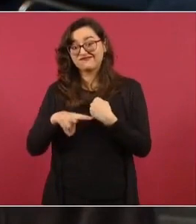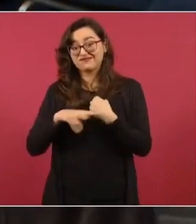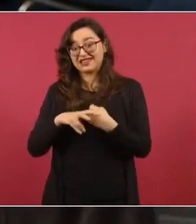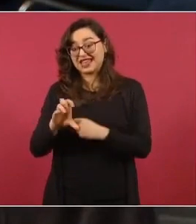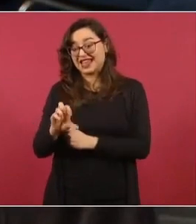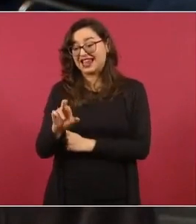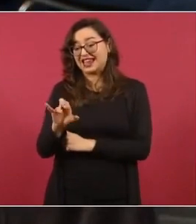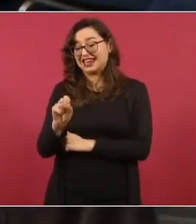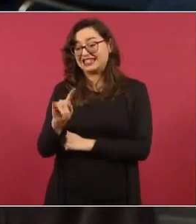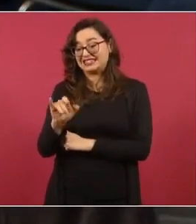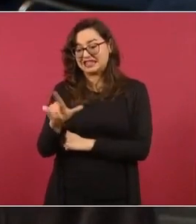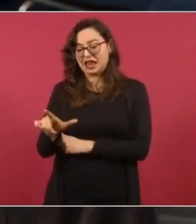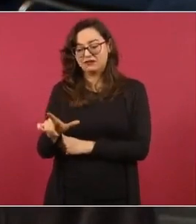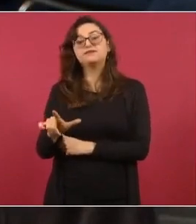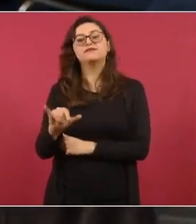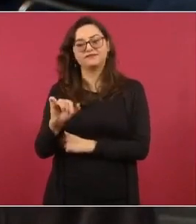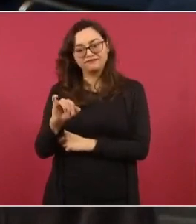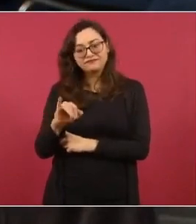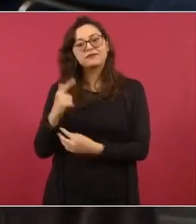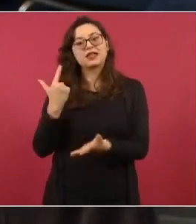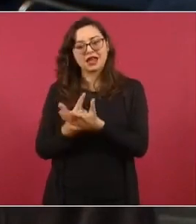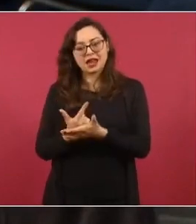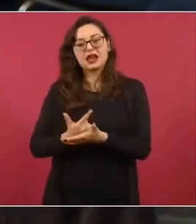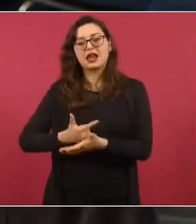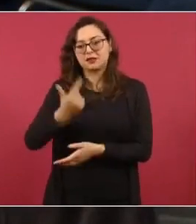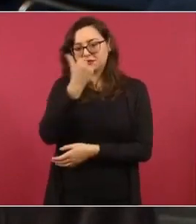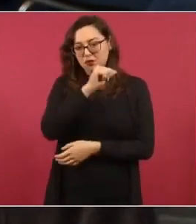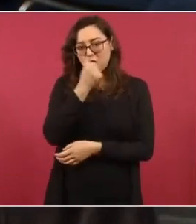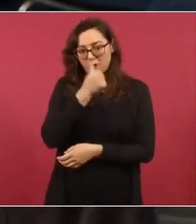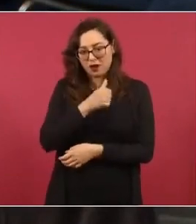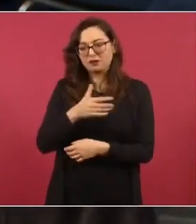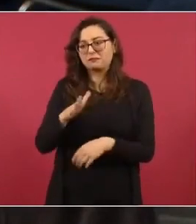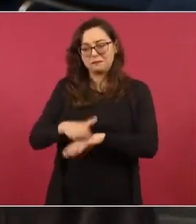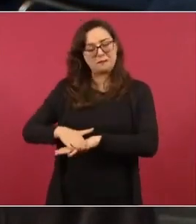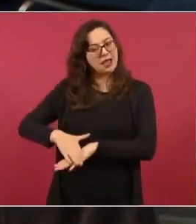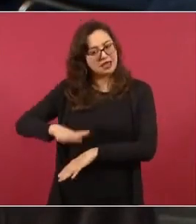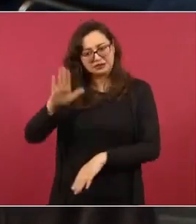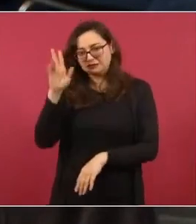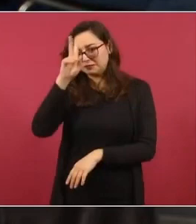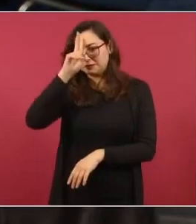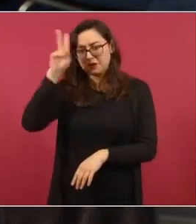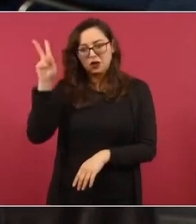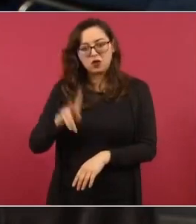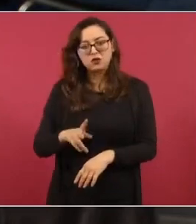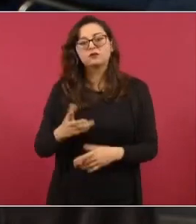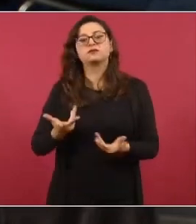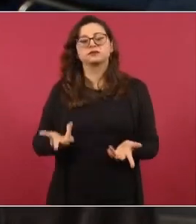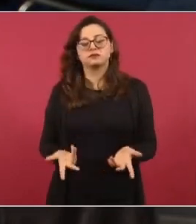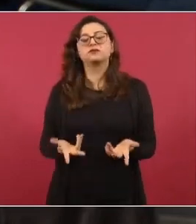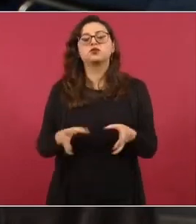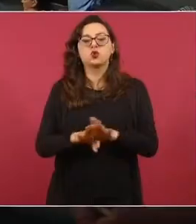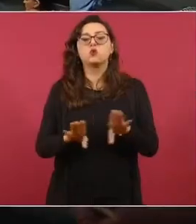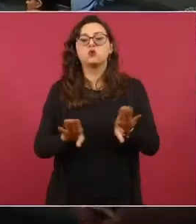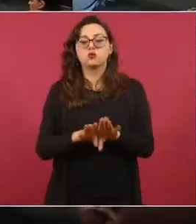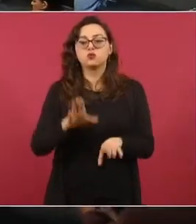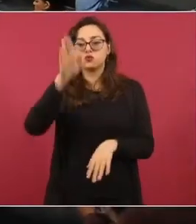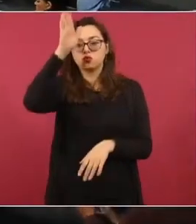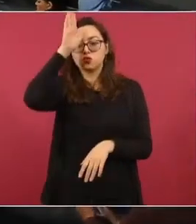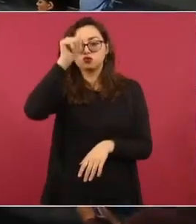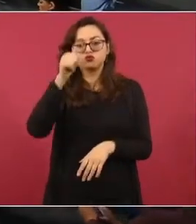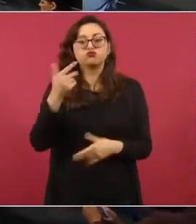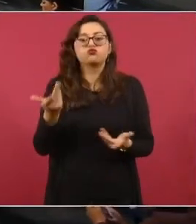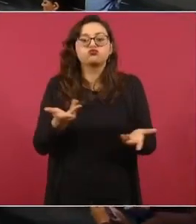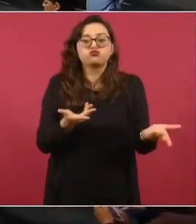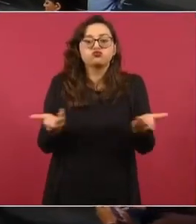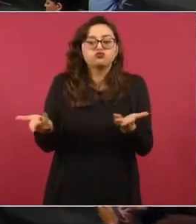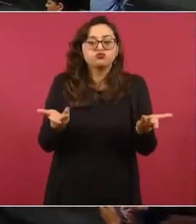quisiera conocer, si me puede apoyar en esto, cuáles fueron los acuerdos a los que llegaron. Esa sería mi segunda pregunta. Gracias.